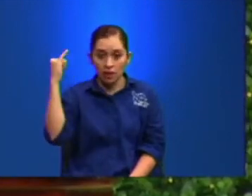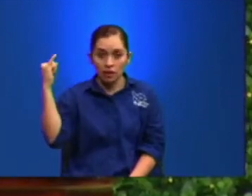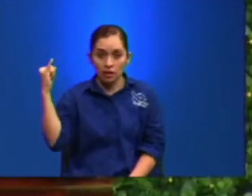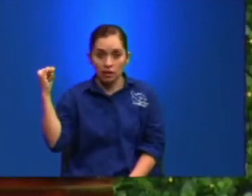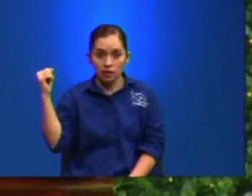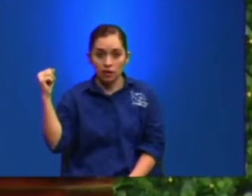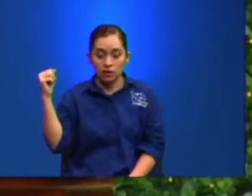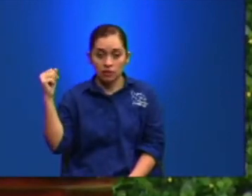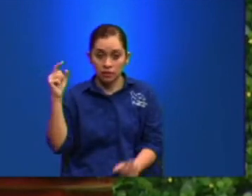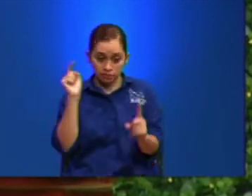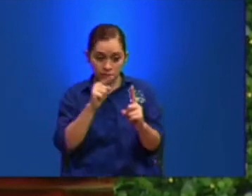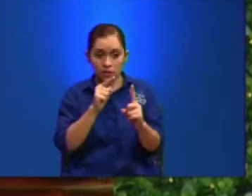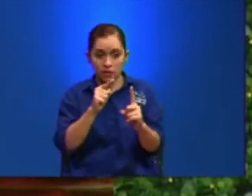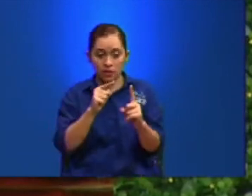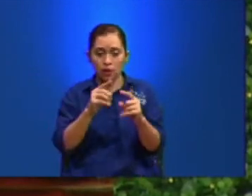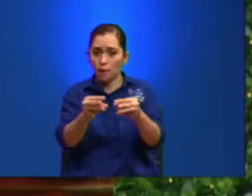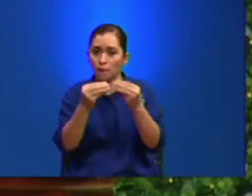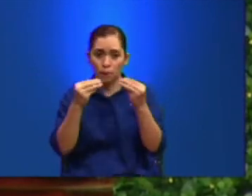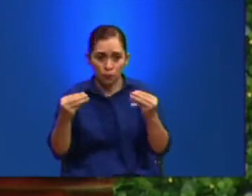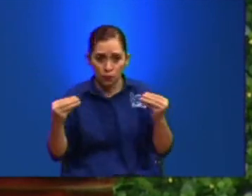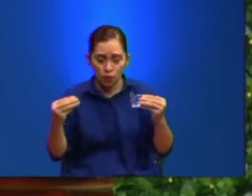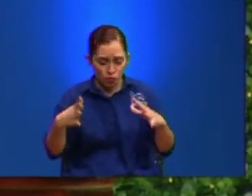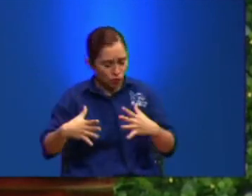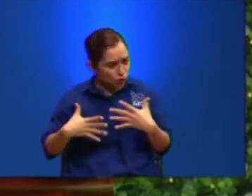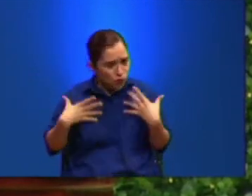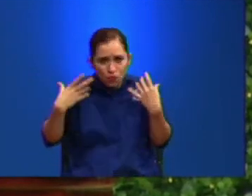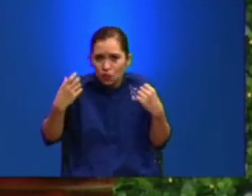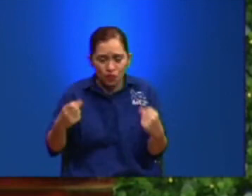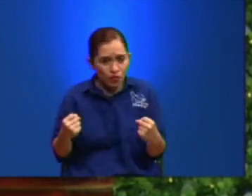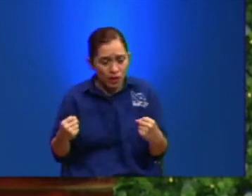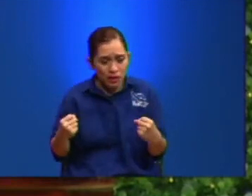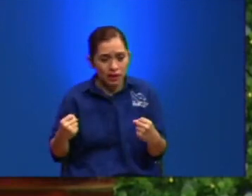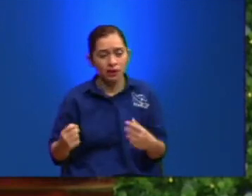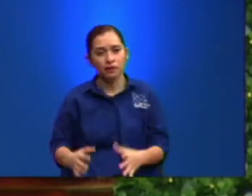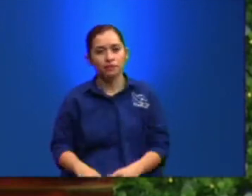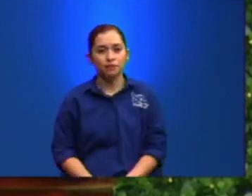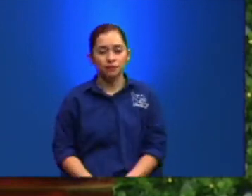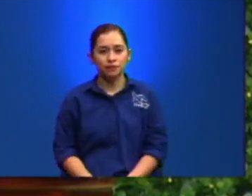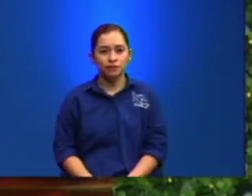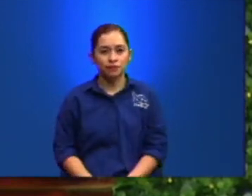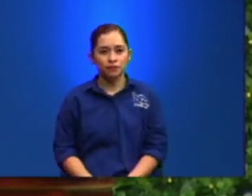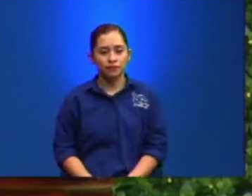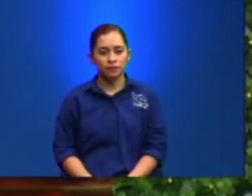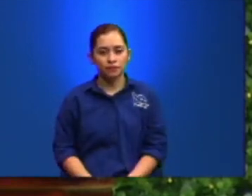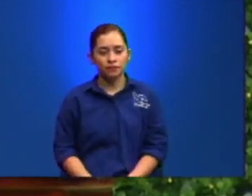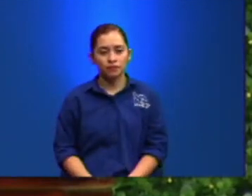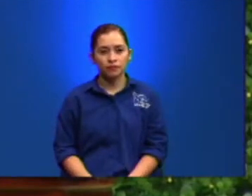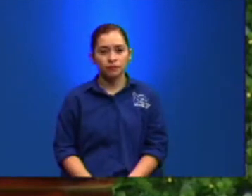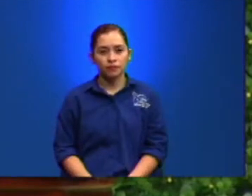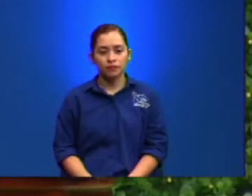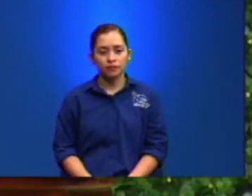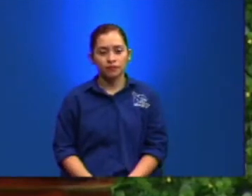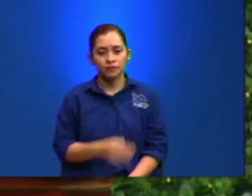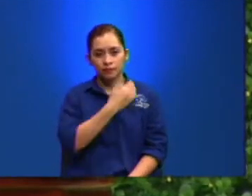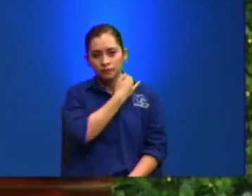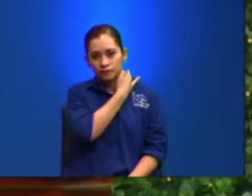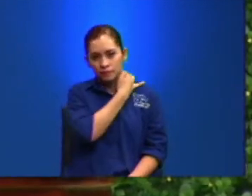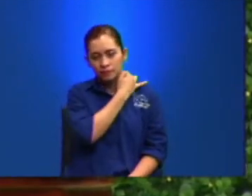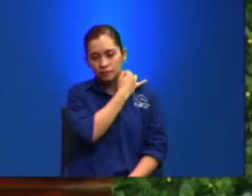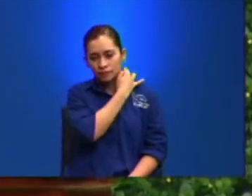dándole cartas a todos los que votan las estatuas hermanas y los controles se había tremendo ah